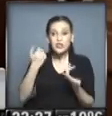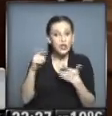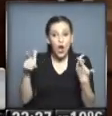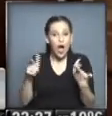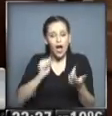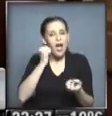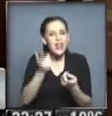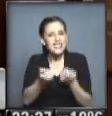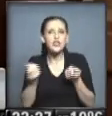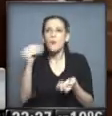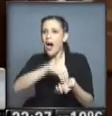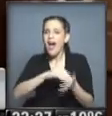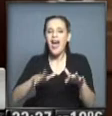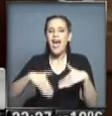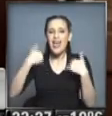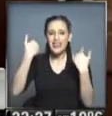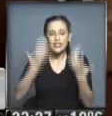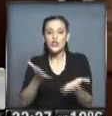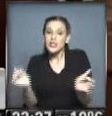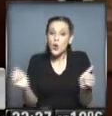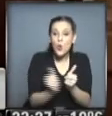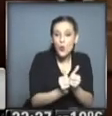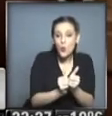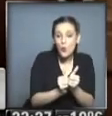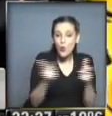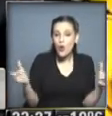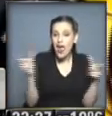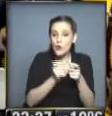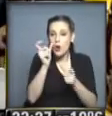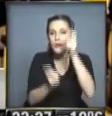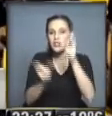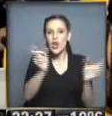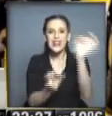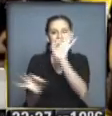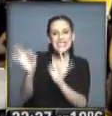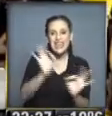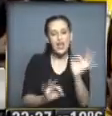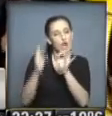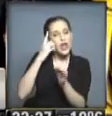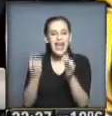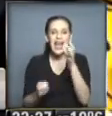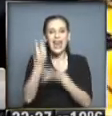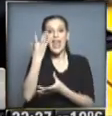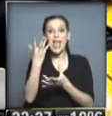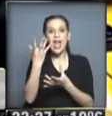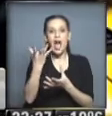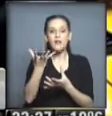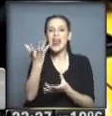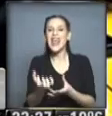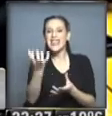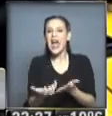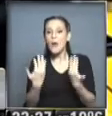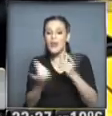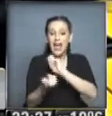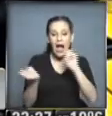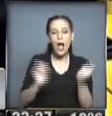inventó instrumentos para hacerlo y se juntó con diseñadores para hacer una aplicación que permite modificar la música también.